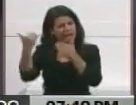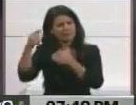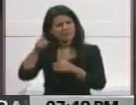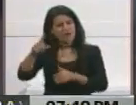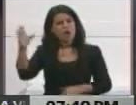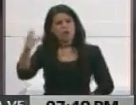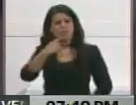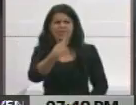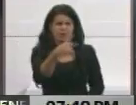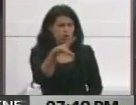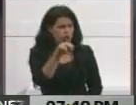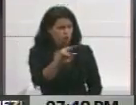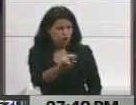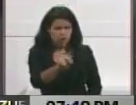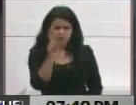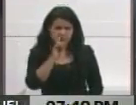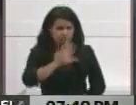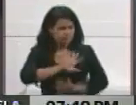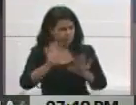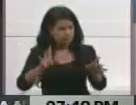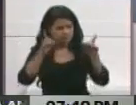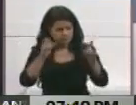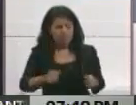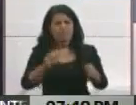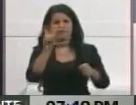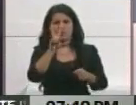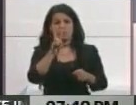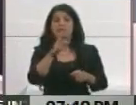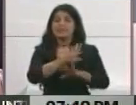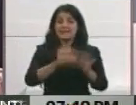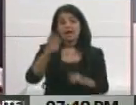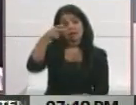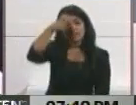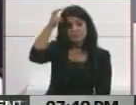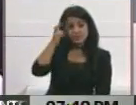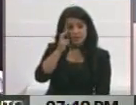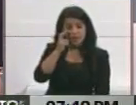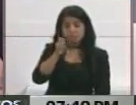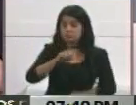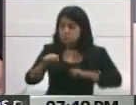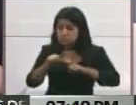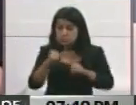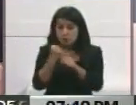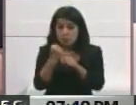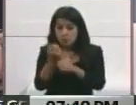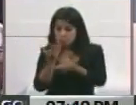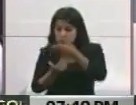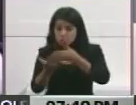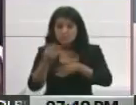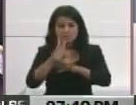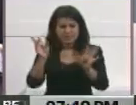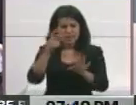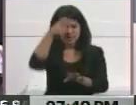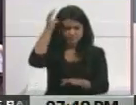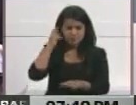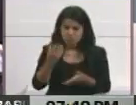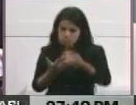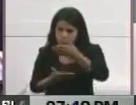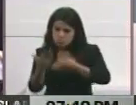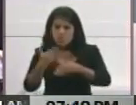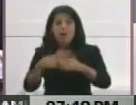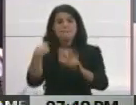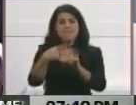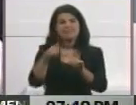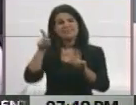colombiana la República colombiana lo hizo la cancillería a través de la veeduría que tienen ellos y también la procuraduría